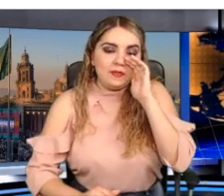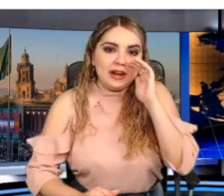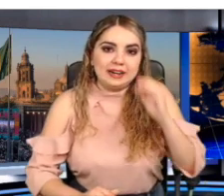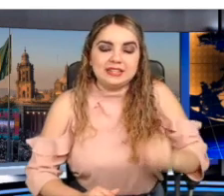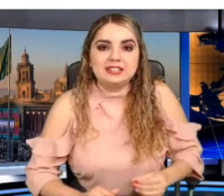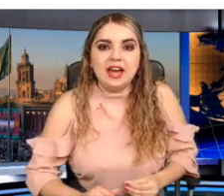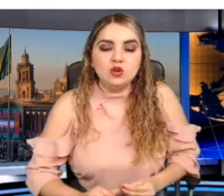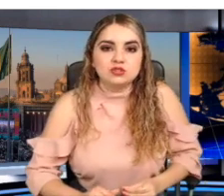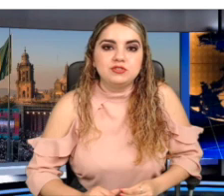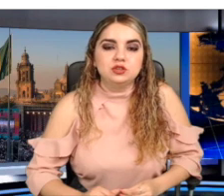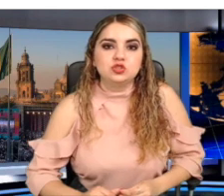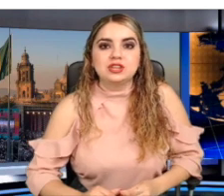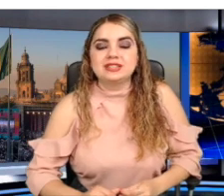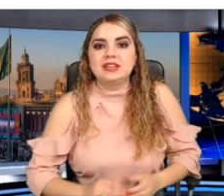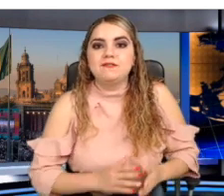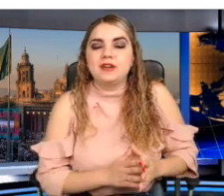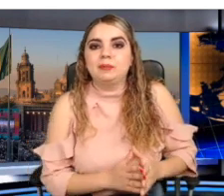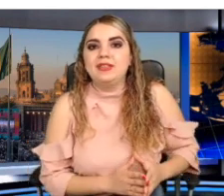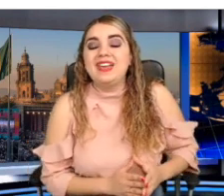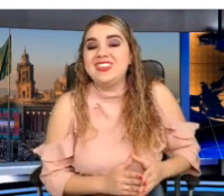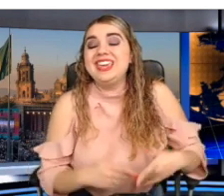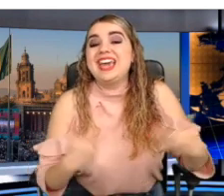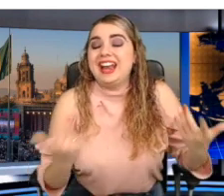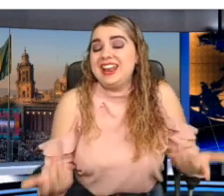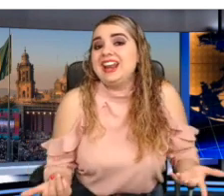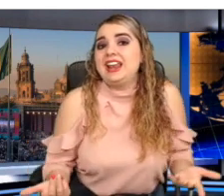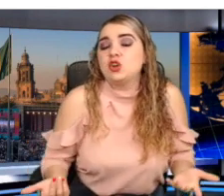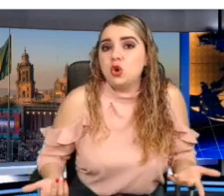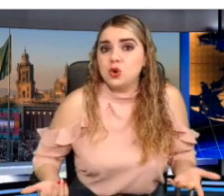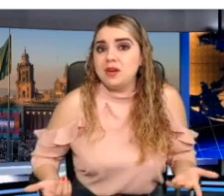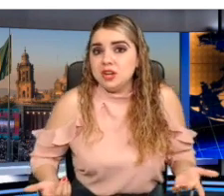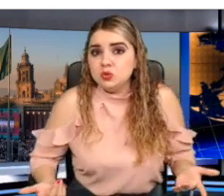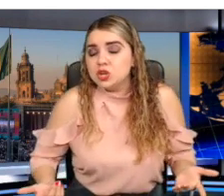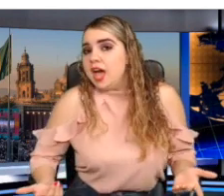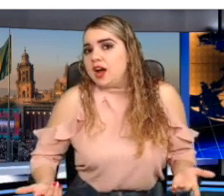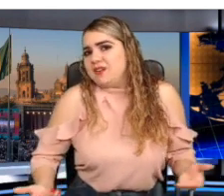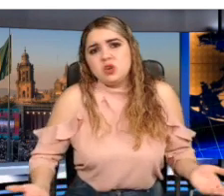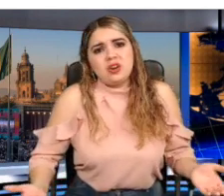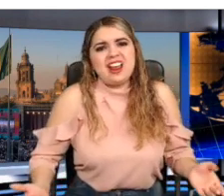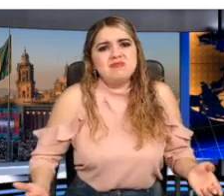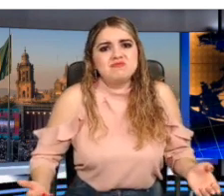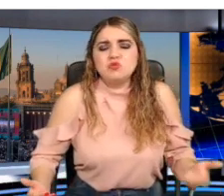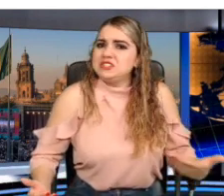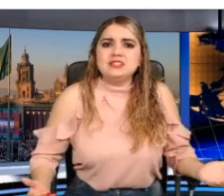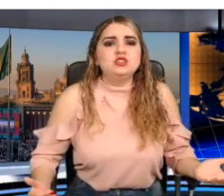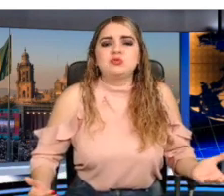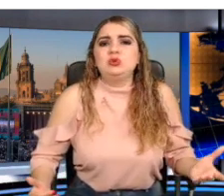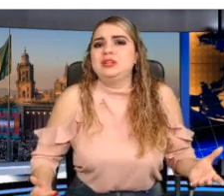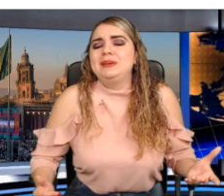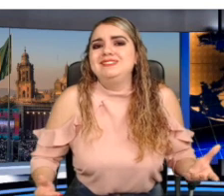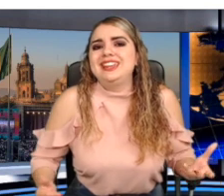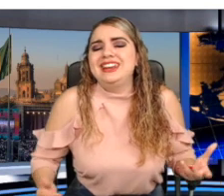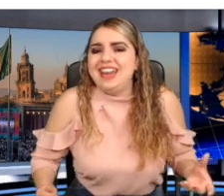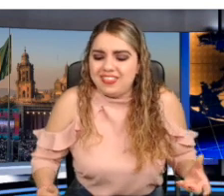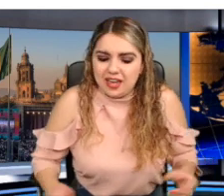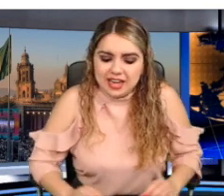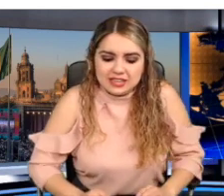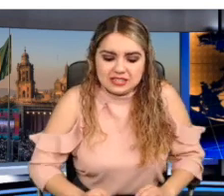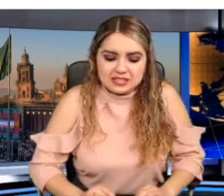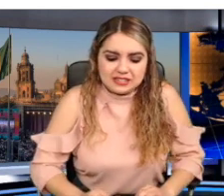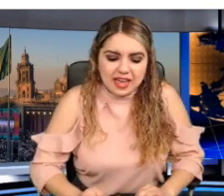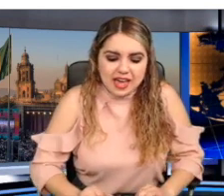para contrarrestar los efectos de esta enfermedad y ganarle al coronavirus? Javier Corral no está haciendo absolutamente